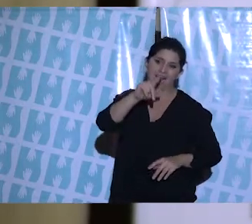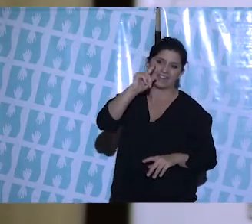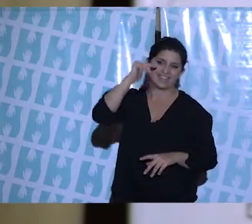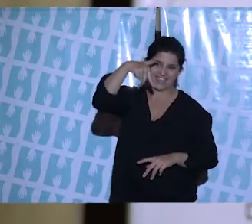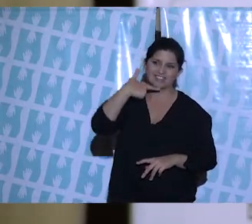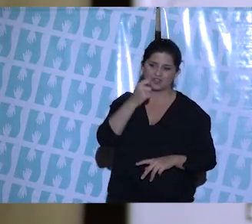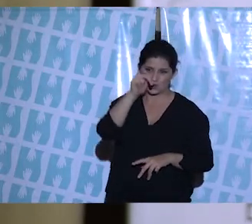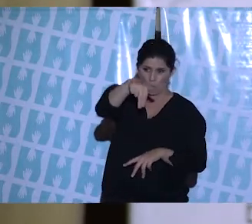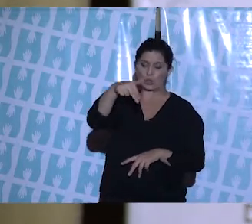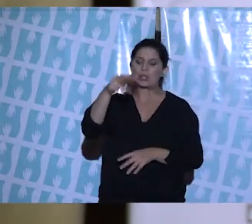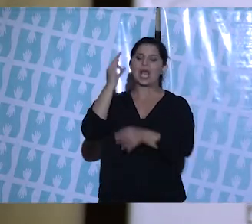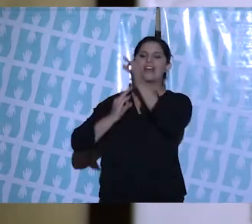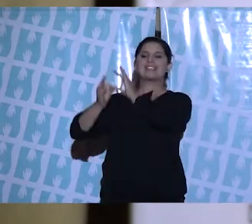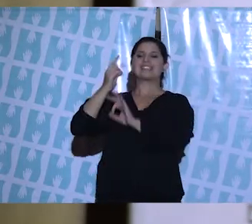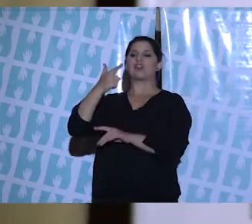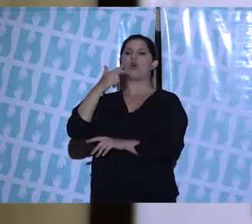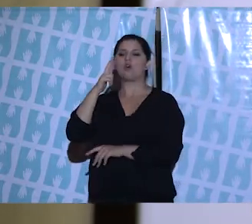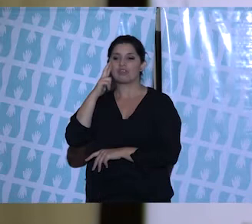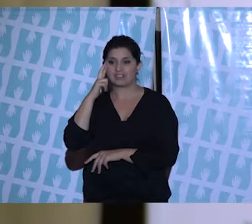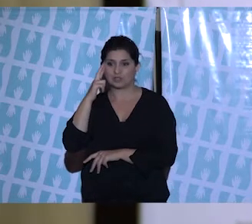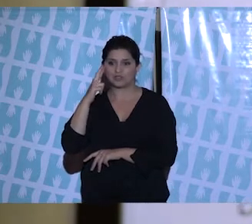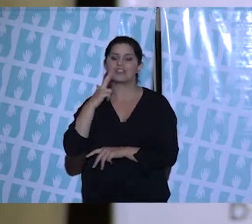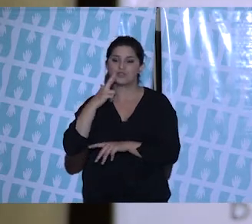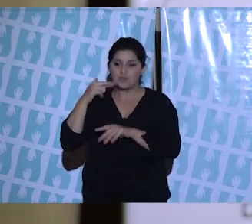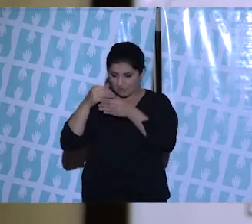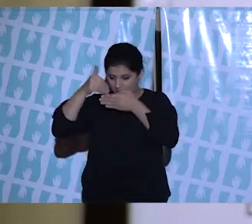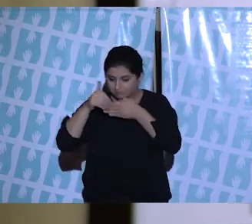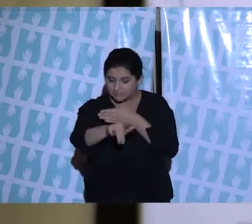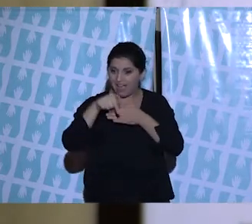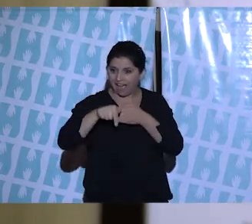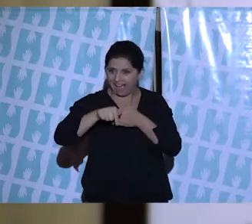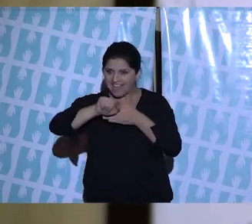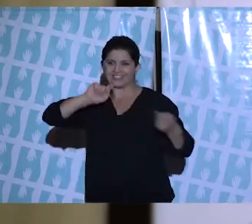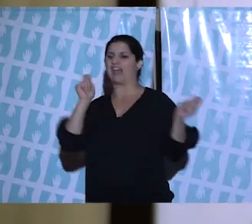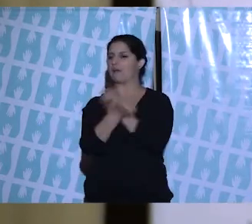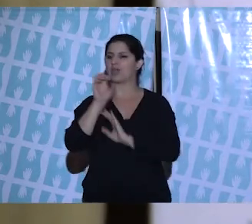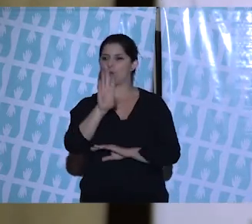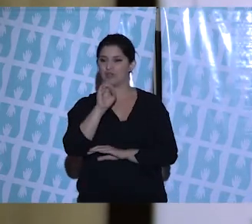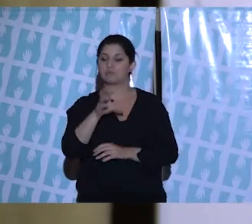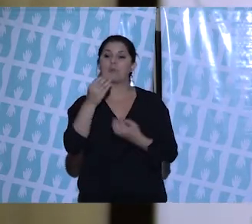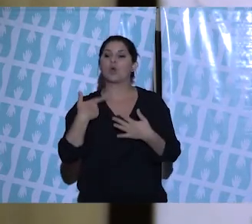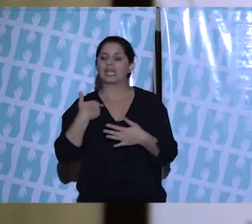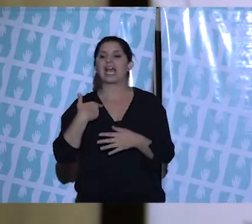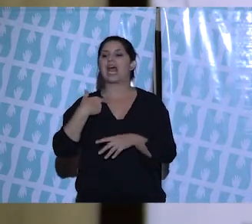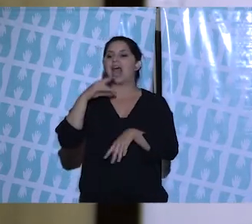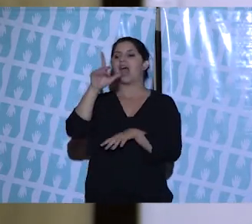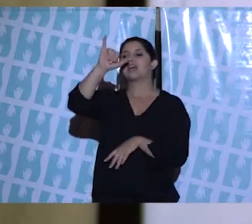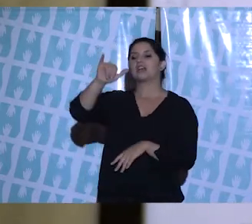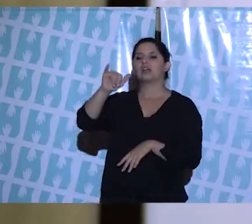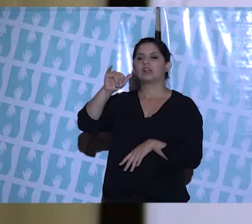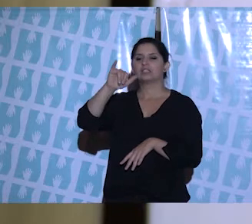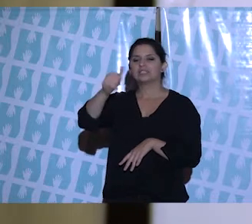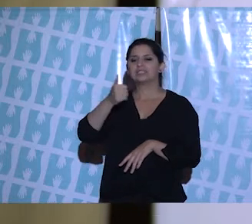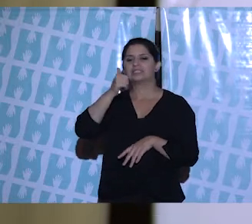XIX se llama enfermedad de Parkinson gracias a que Charcot en París reconoció el valor